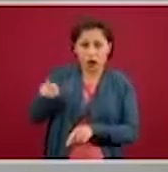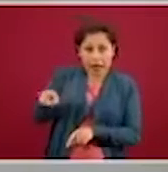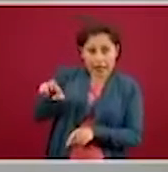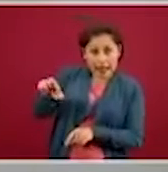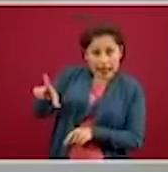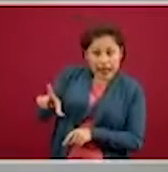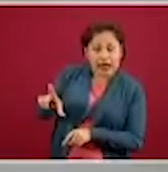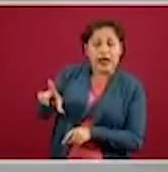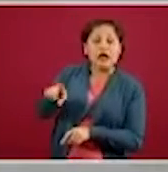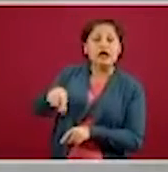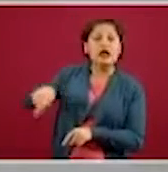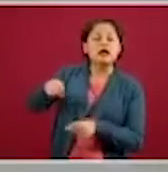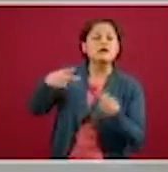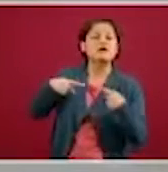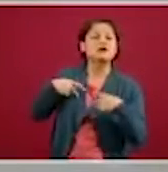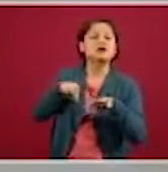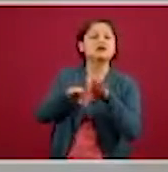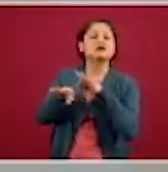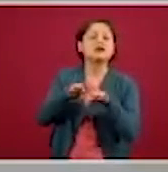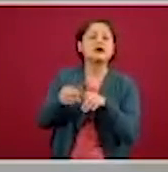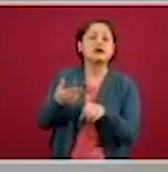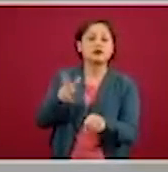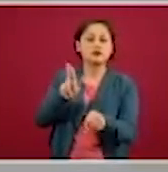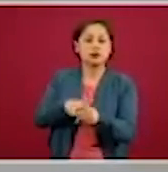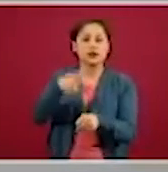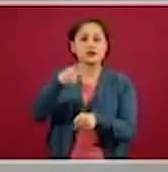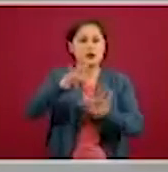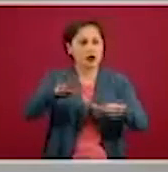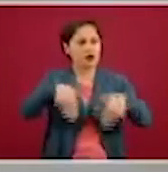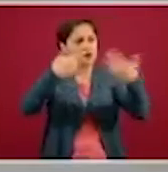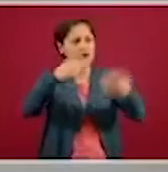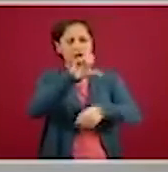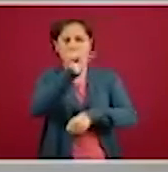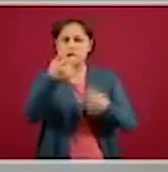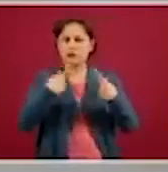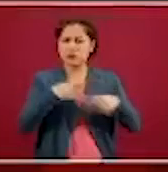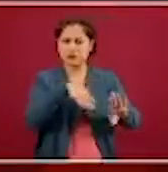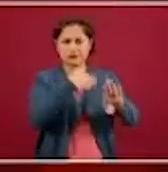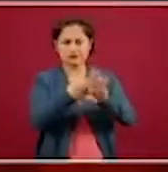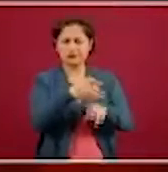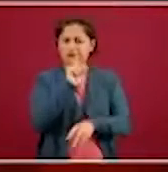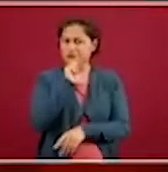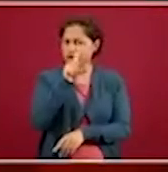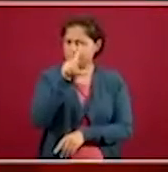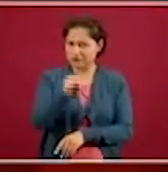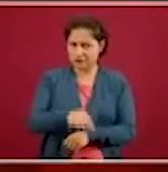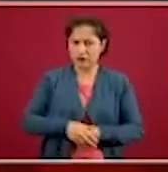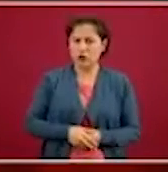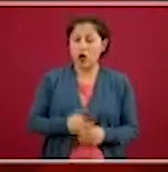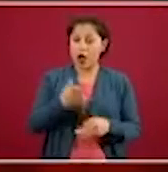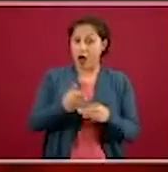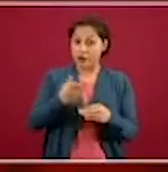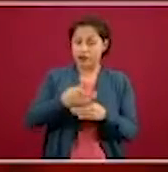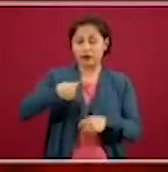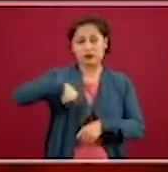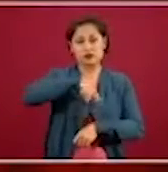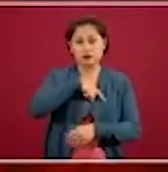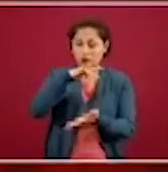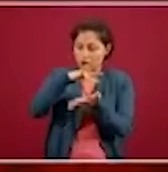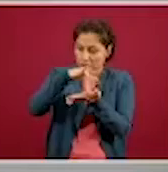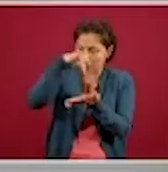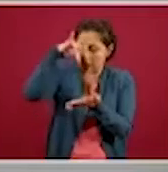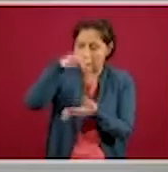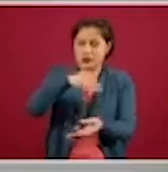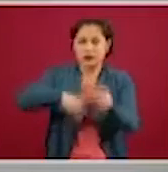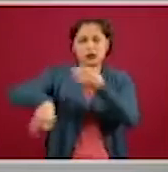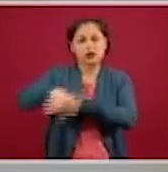hugo lópez gatell subsecretario de prevención y promoción de la salud llamó a respetar la jornada nacional de sana distancia que